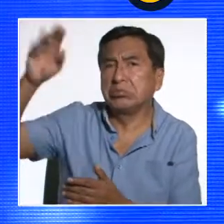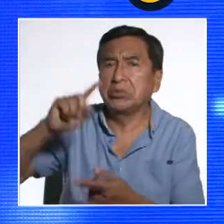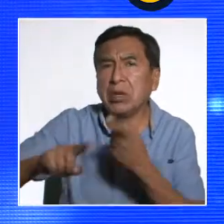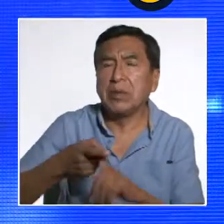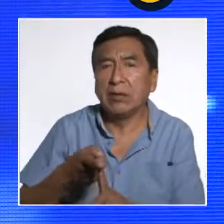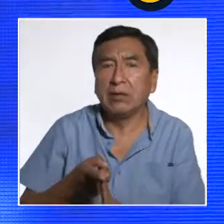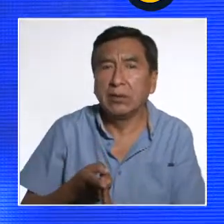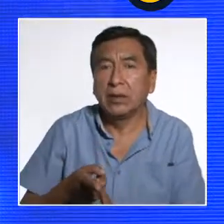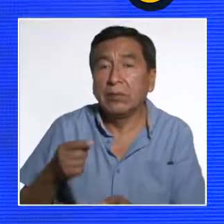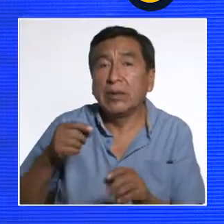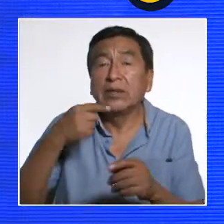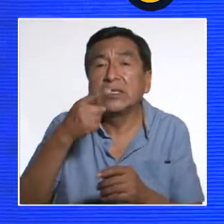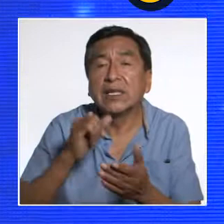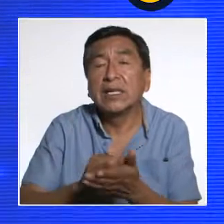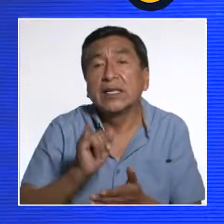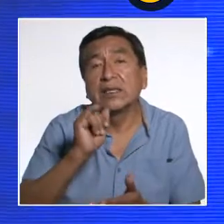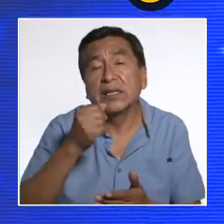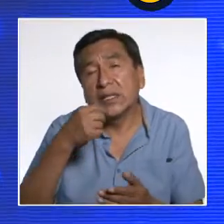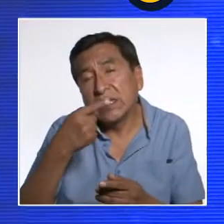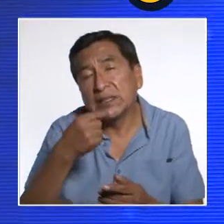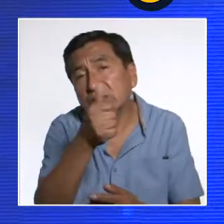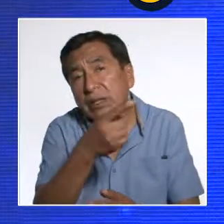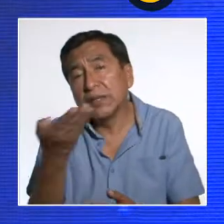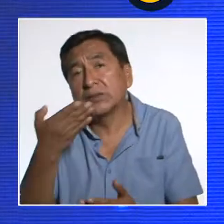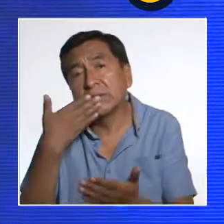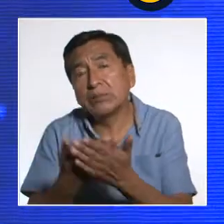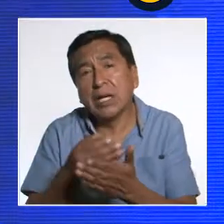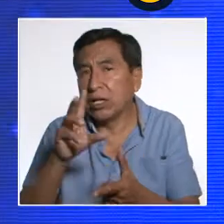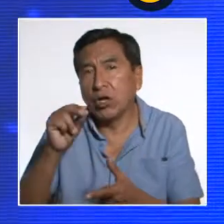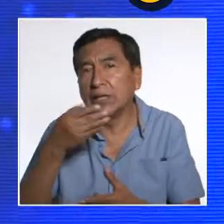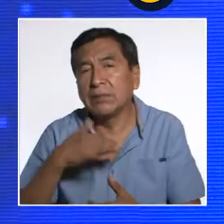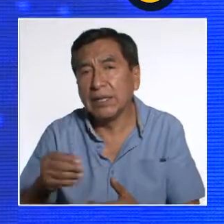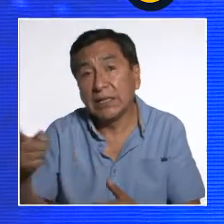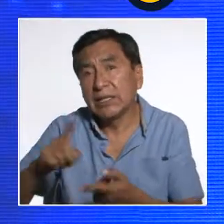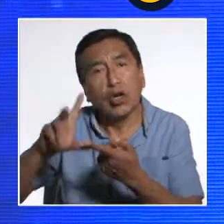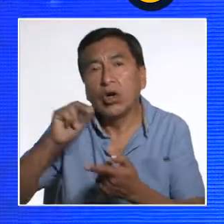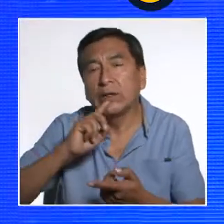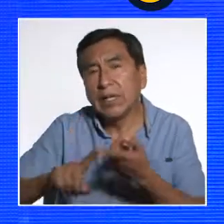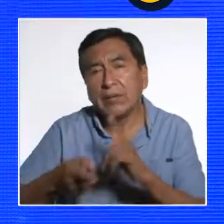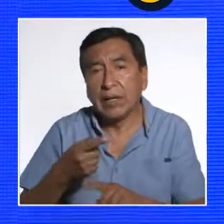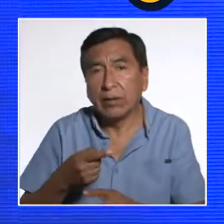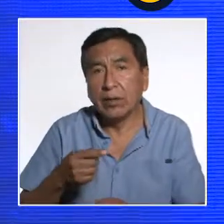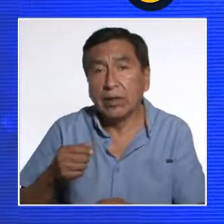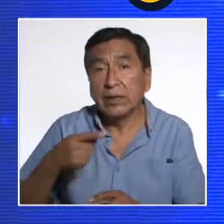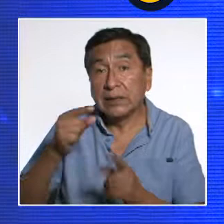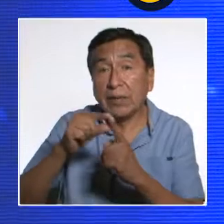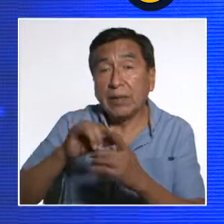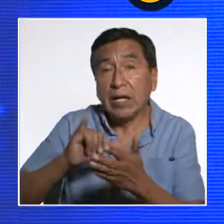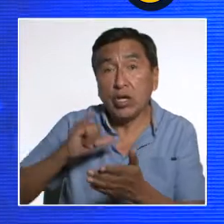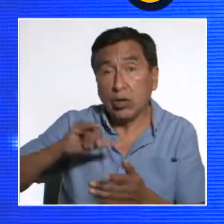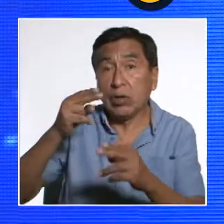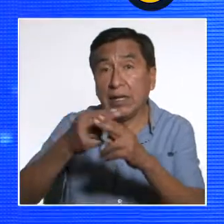Ese no es mi amigo. Porque si fuéramos amigos me contara, porque dice la palabra: ya no os llamaré siervos,